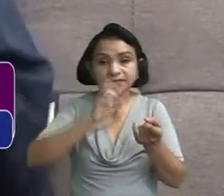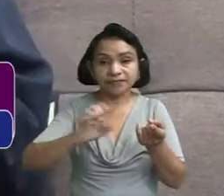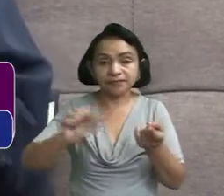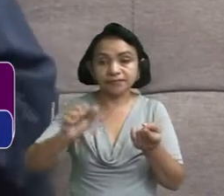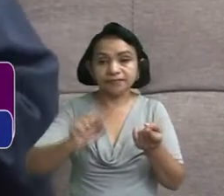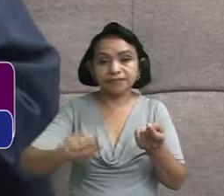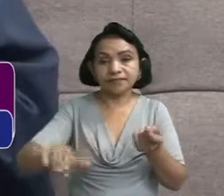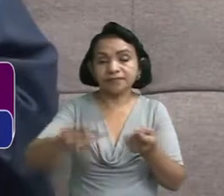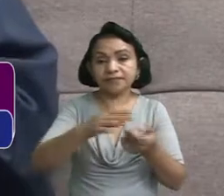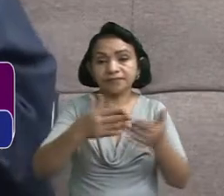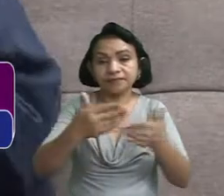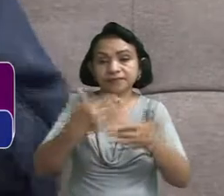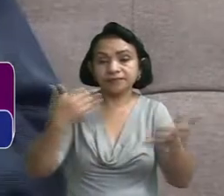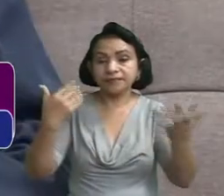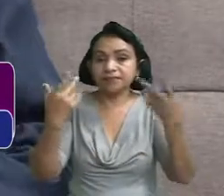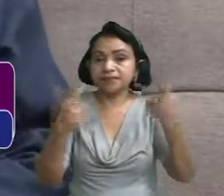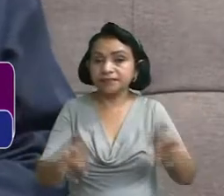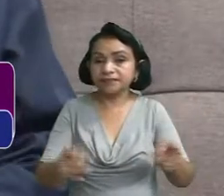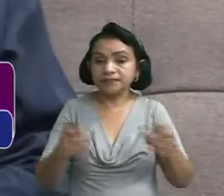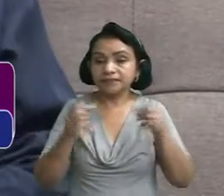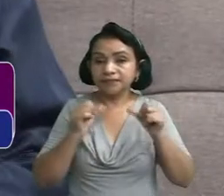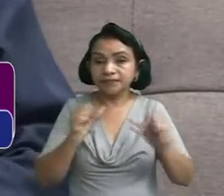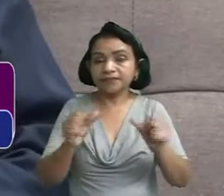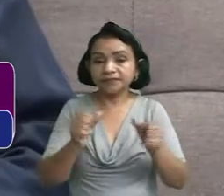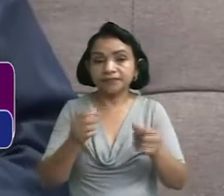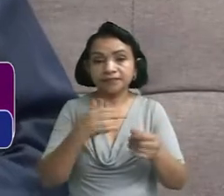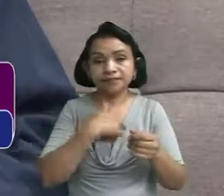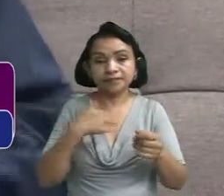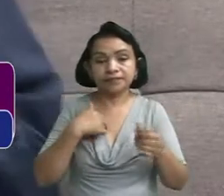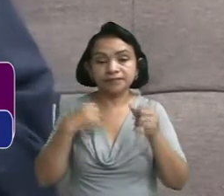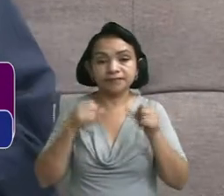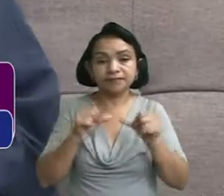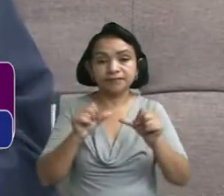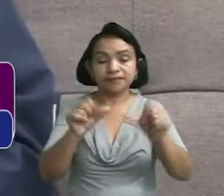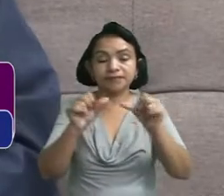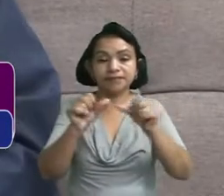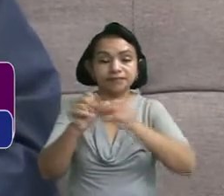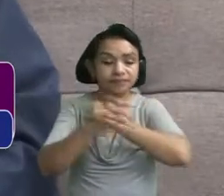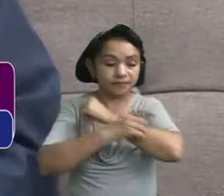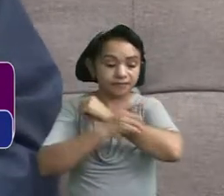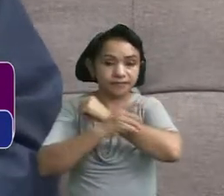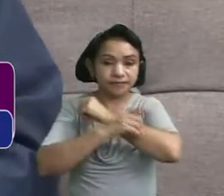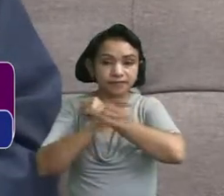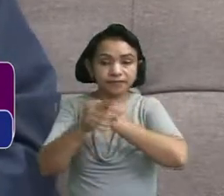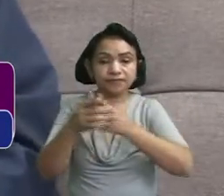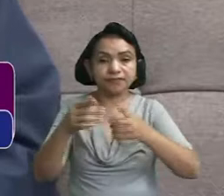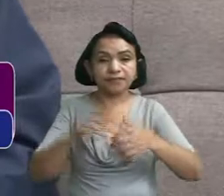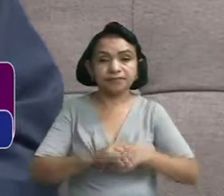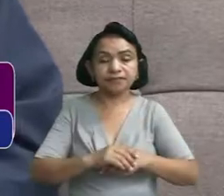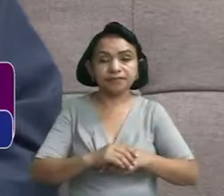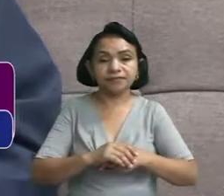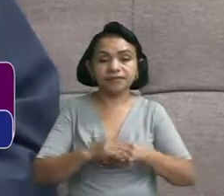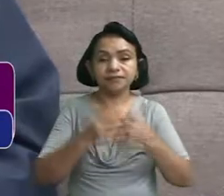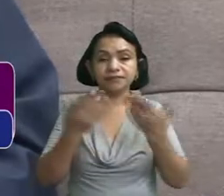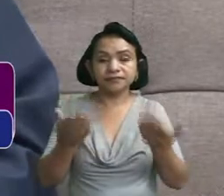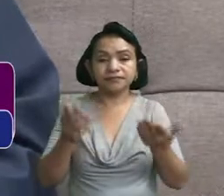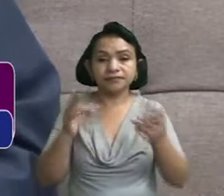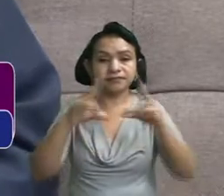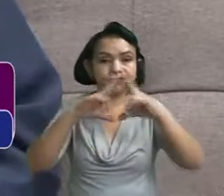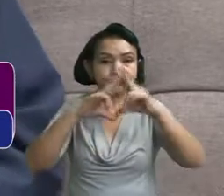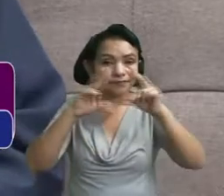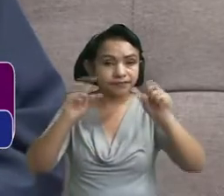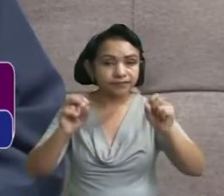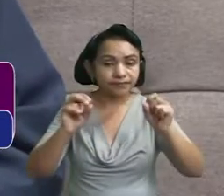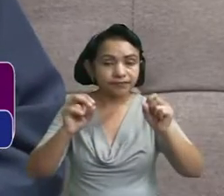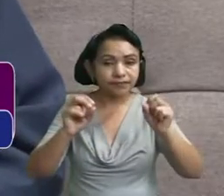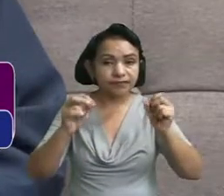eso nos implicó un atraso. Pero sí, sigue estando latente, como ha dicho el presidente, comandante Daniel Ortega, que entre los nicaragüenses tenemos que entendernos